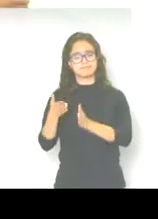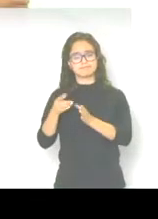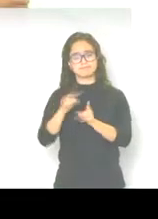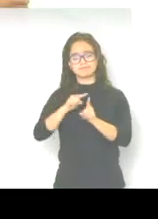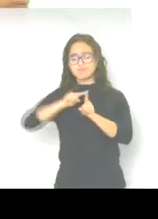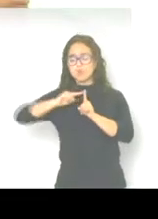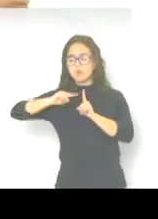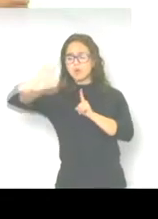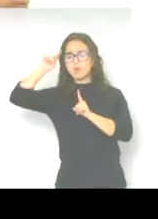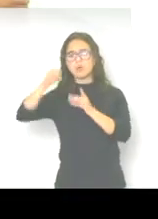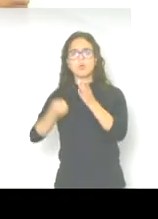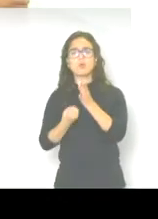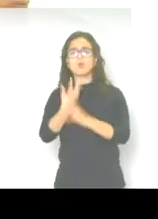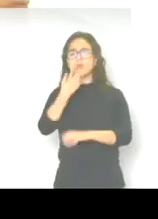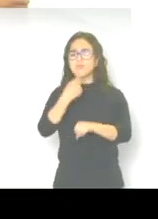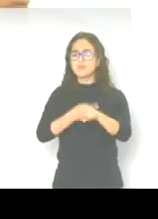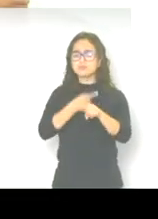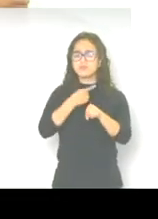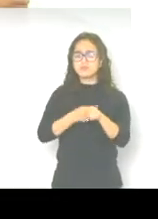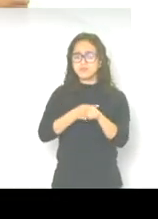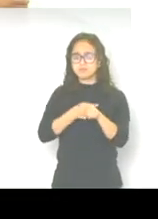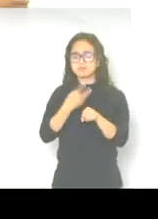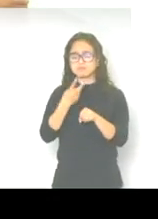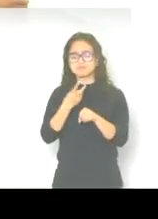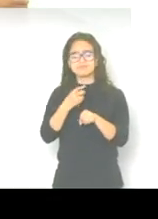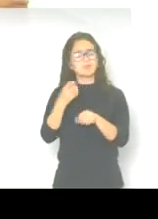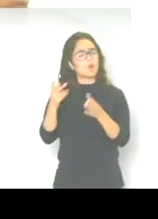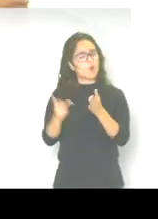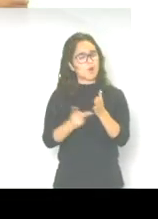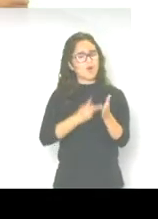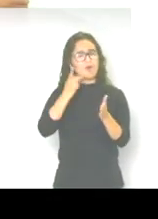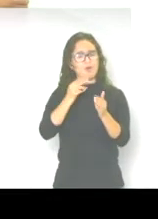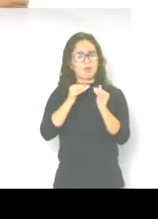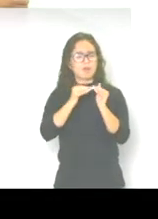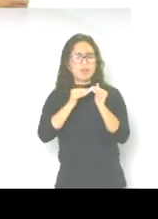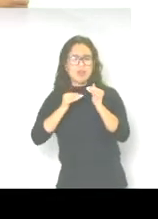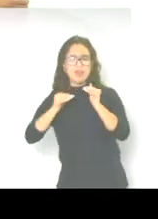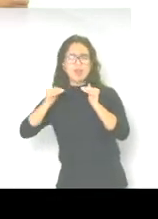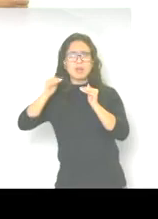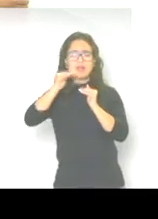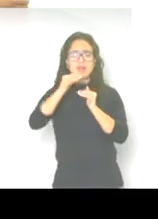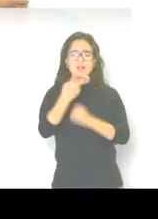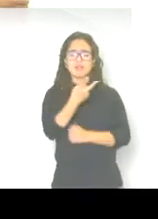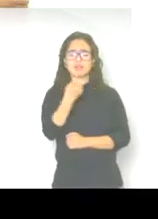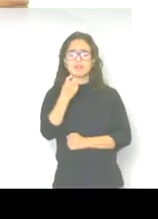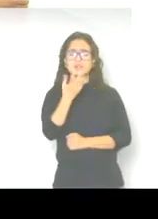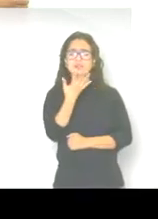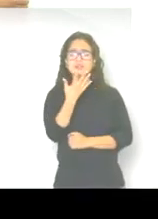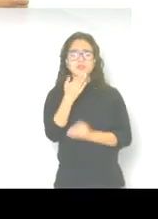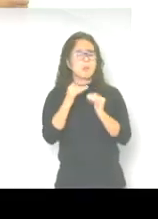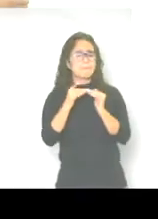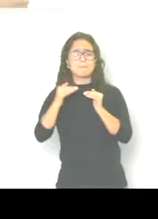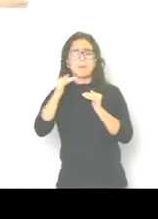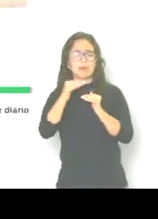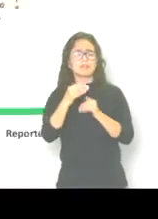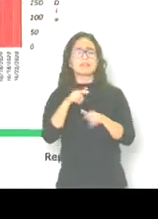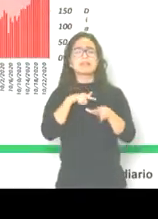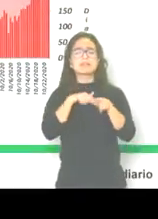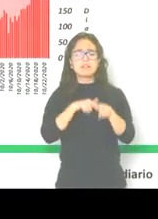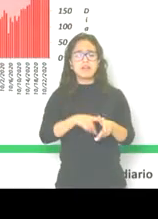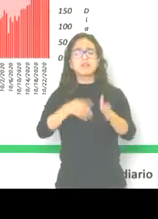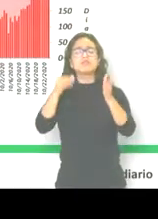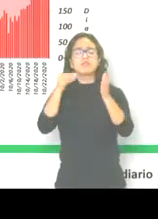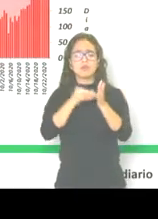Nuestra gráfica de casos nuevos y acumulados, nuevamente tenemos una cifra superior a las 250, sigue creciendo,